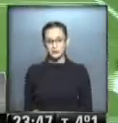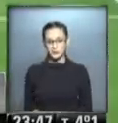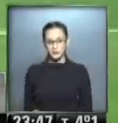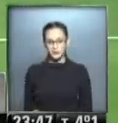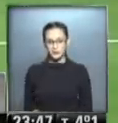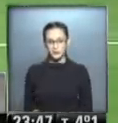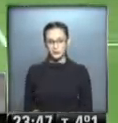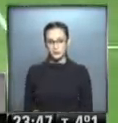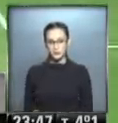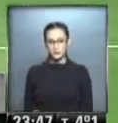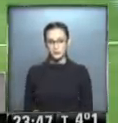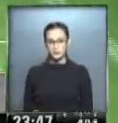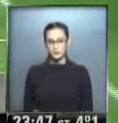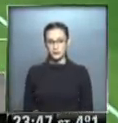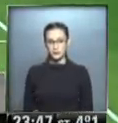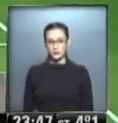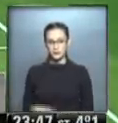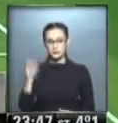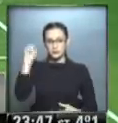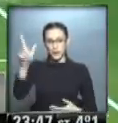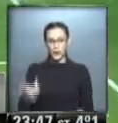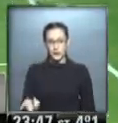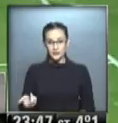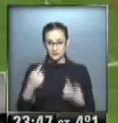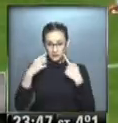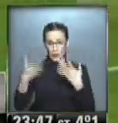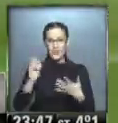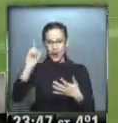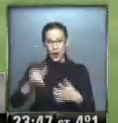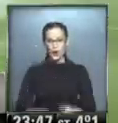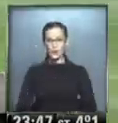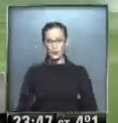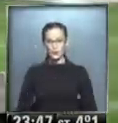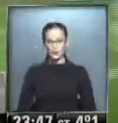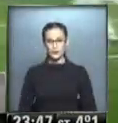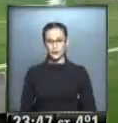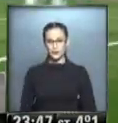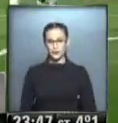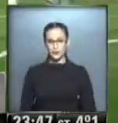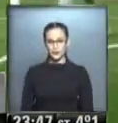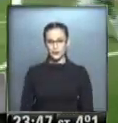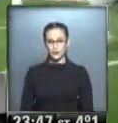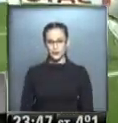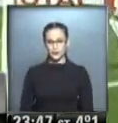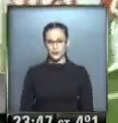al futbolista de Belgrano, a César el Picante Pereira, manda el centro y aparece por allí entonces